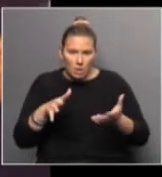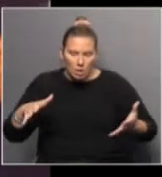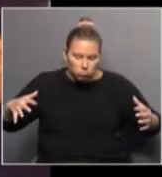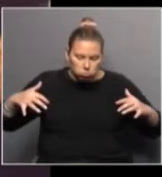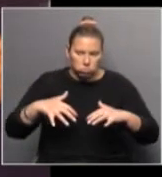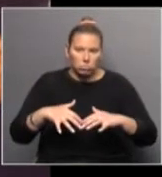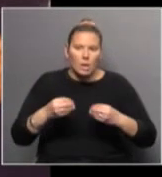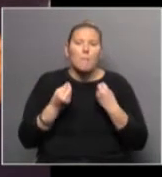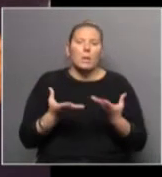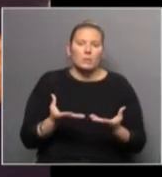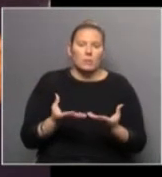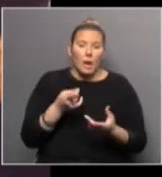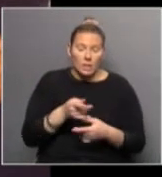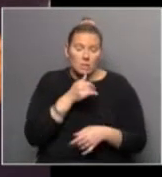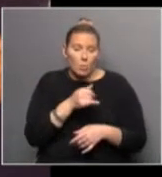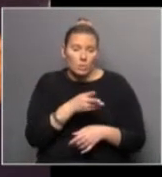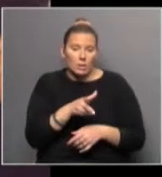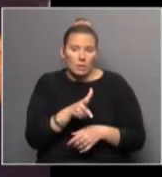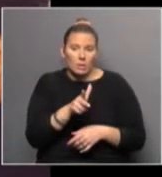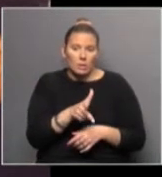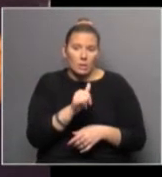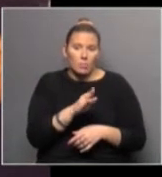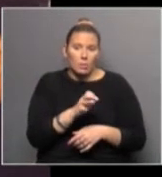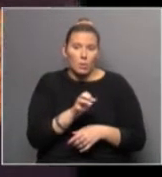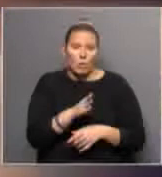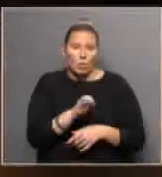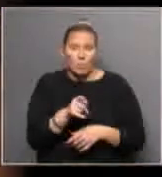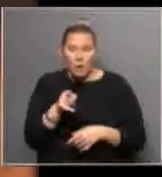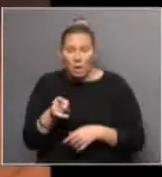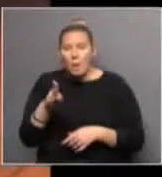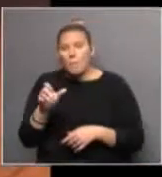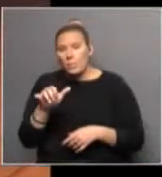espacio. En ese sentido, yo creo que Peyote siempre ha tenido unas letras que son